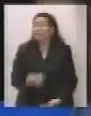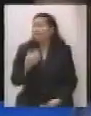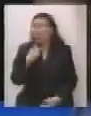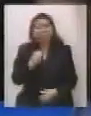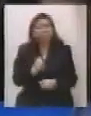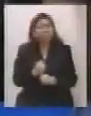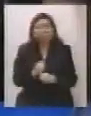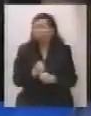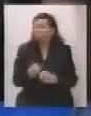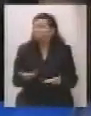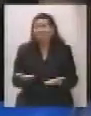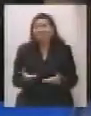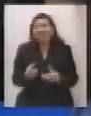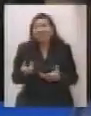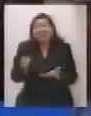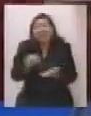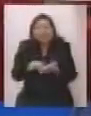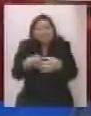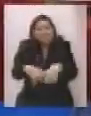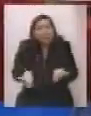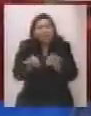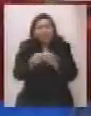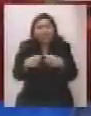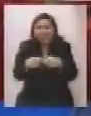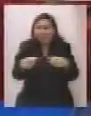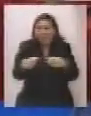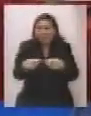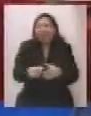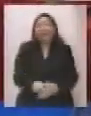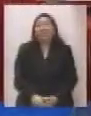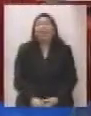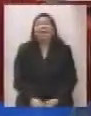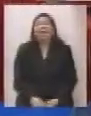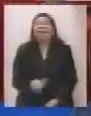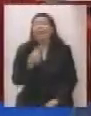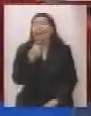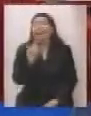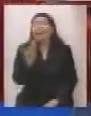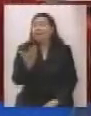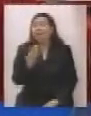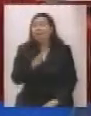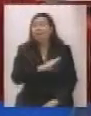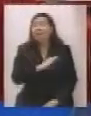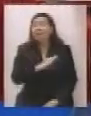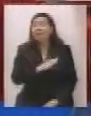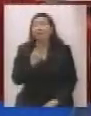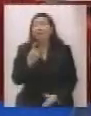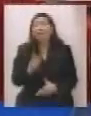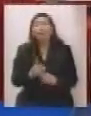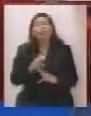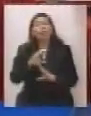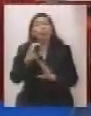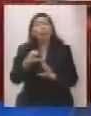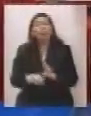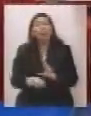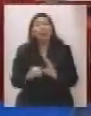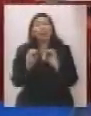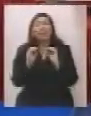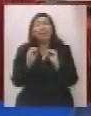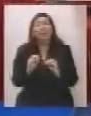trabajado el tema del valor agregado luego de su exposición los parlamentarios pidieron mayor fiscalización por parte del conadis para el